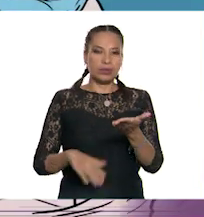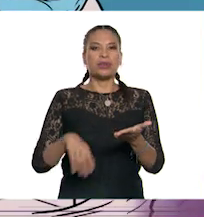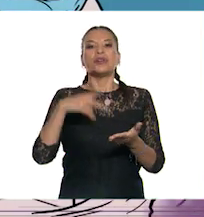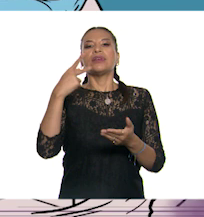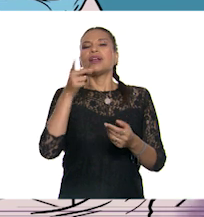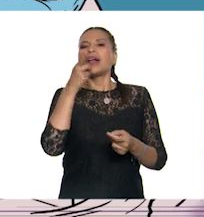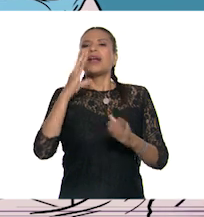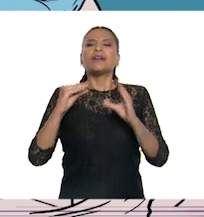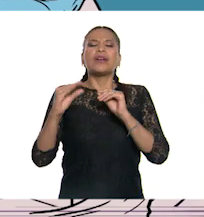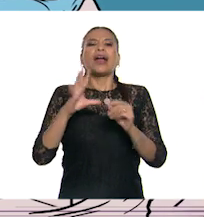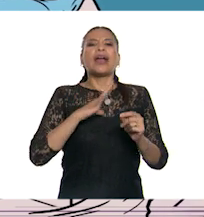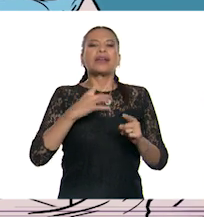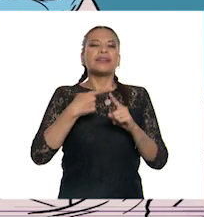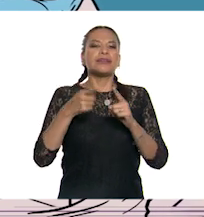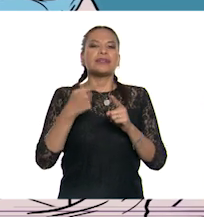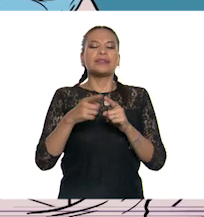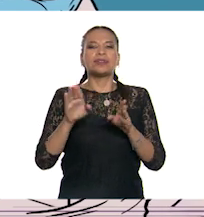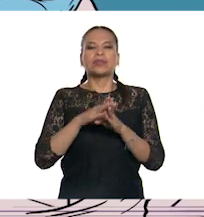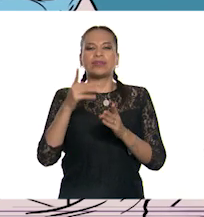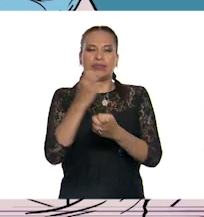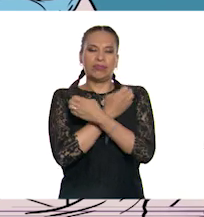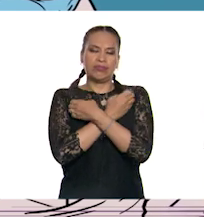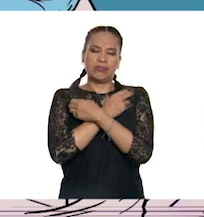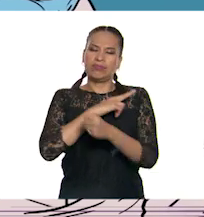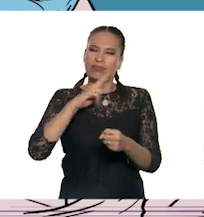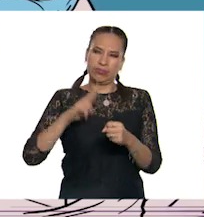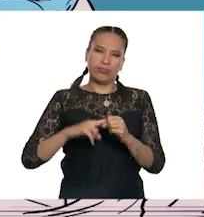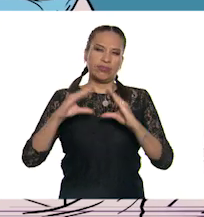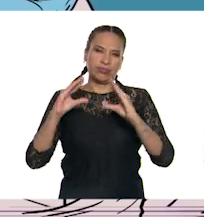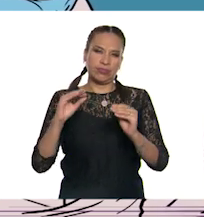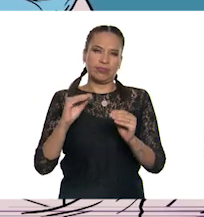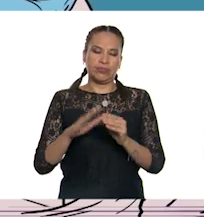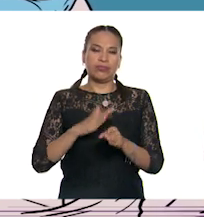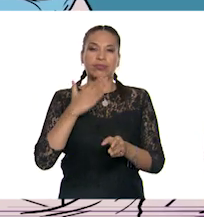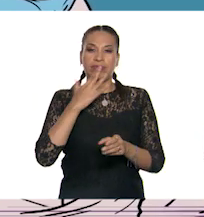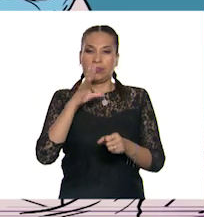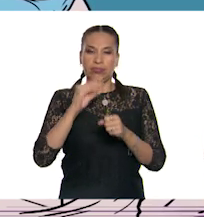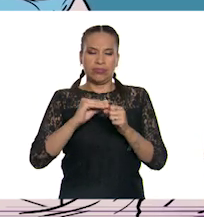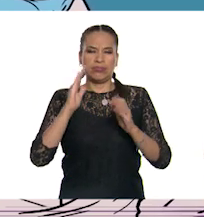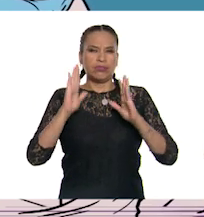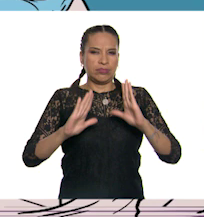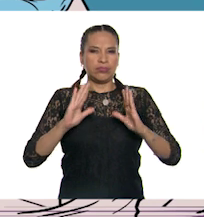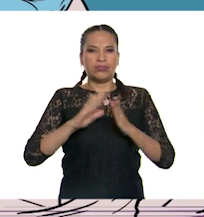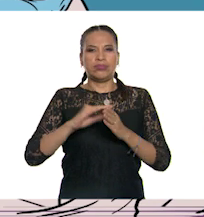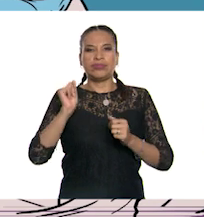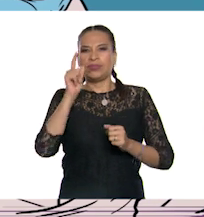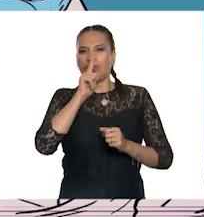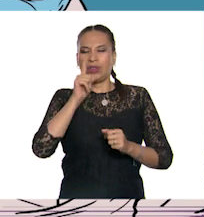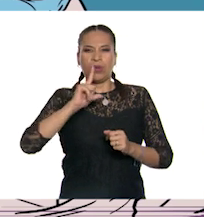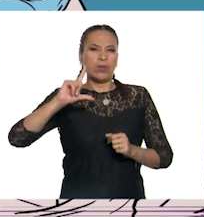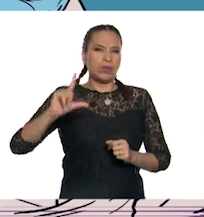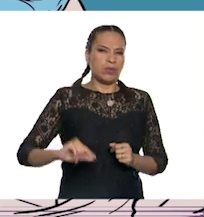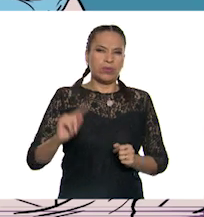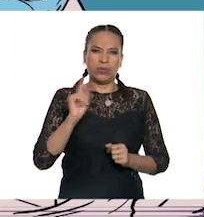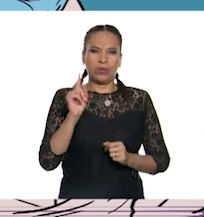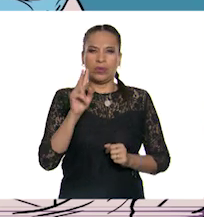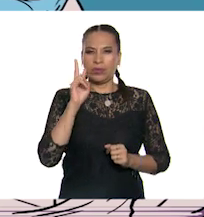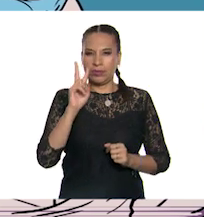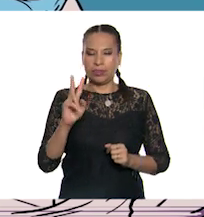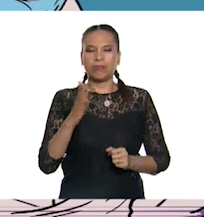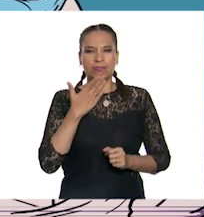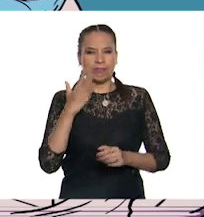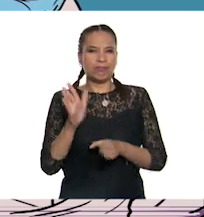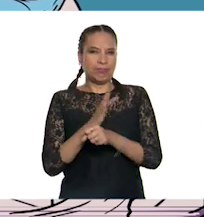Según se murmuraba, había recibido una mediana educación. Sus modales no eran bruscos, su lenguaje no era vulgar y al verlo